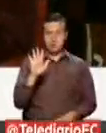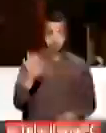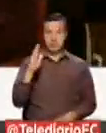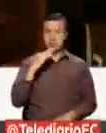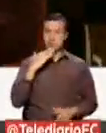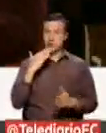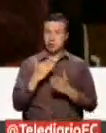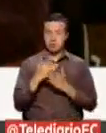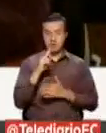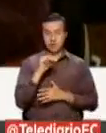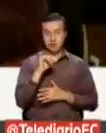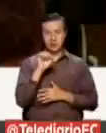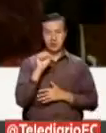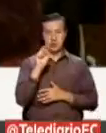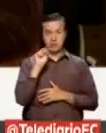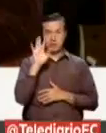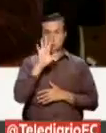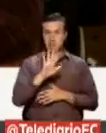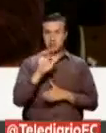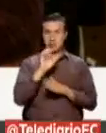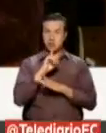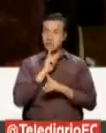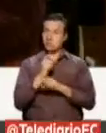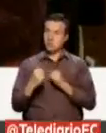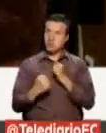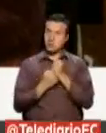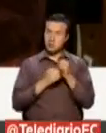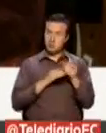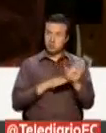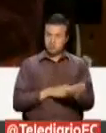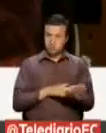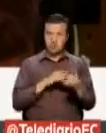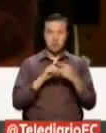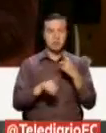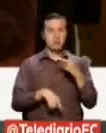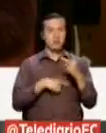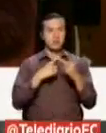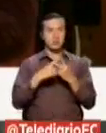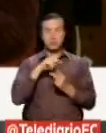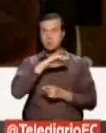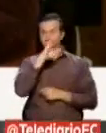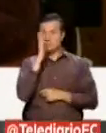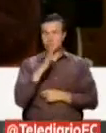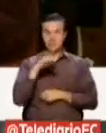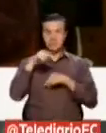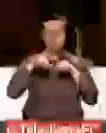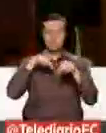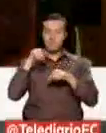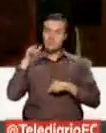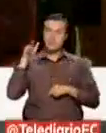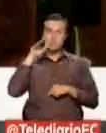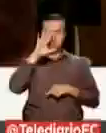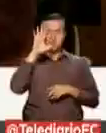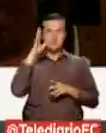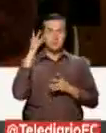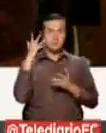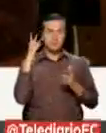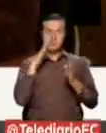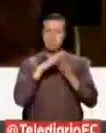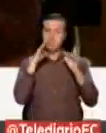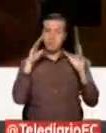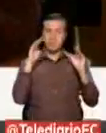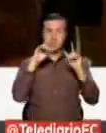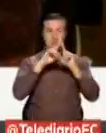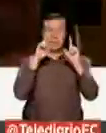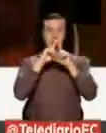gracias a Nissan, pues todo el Ecuador. Ellos nos han patrocinado el transporte y pues sin grandes patrocinadores nada